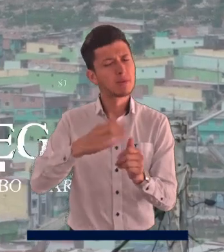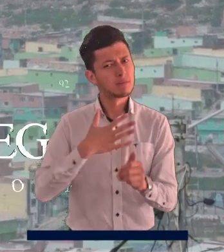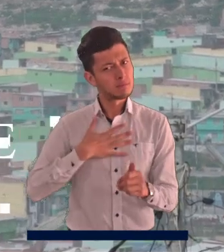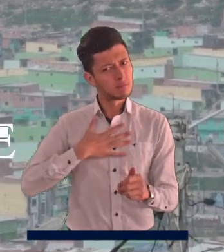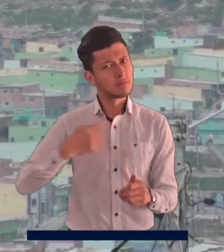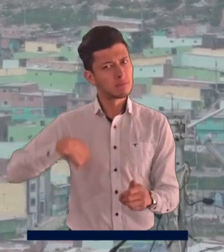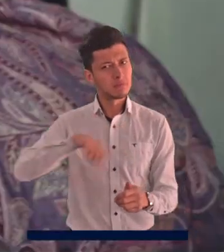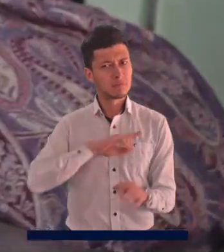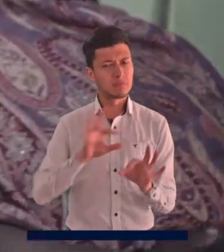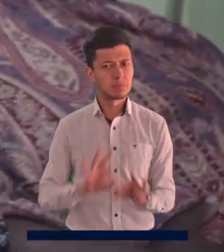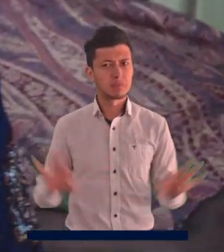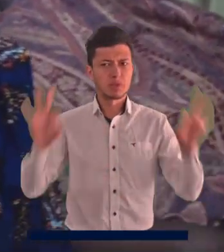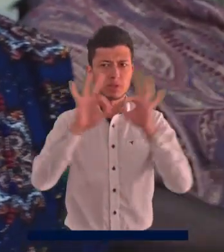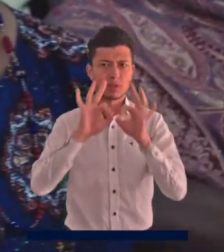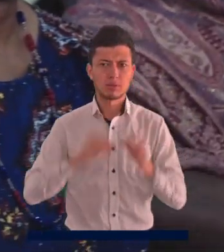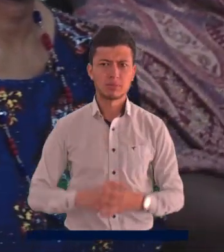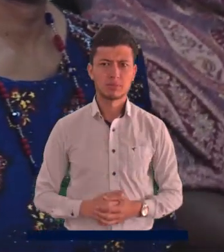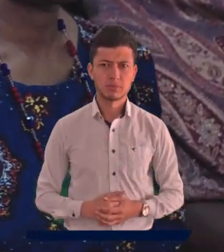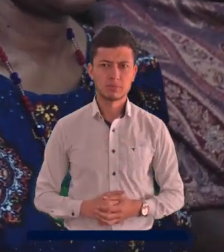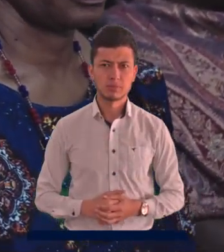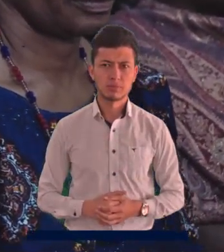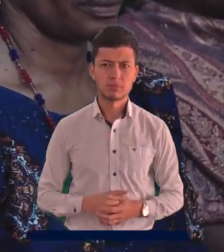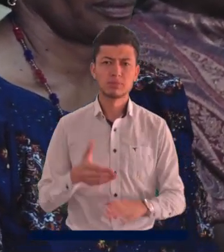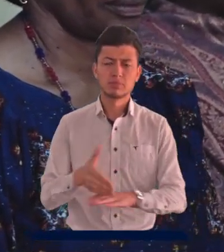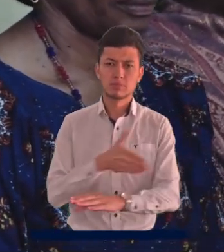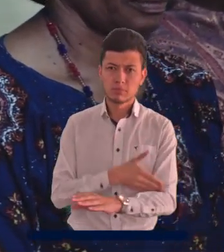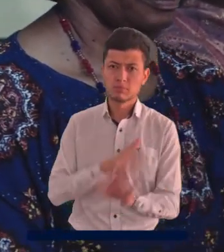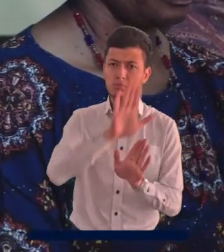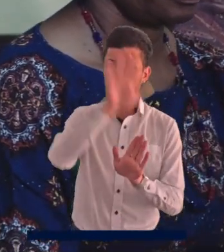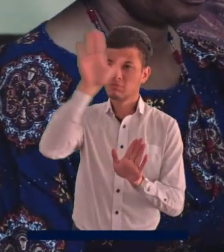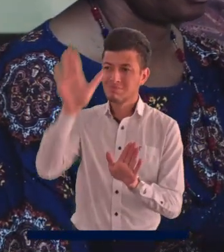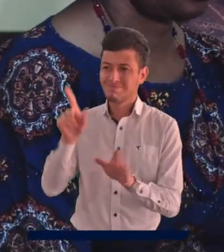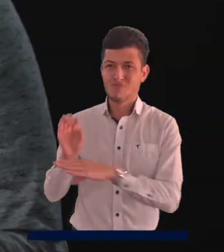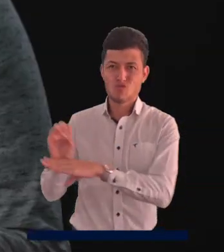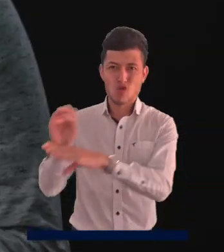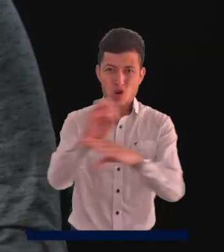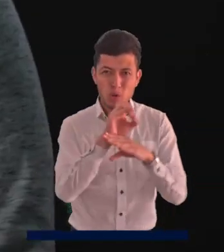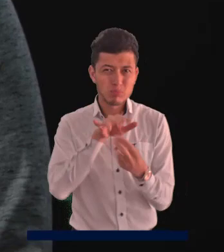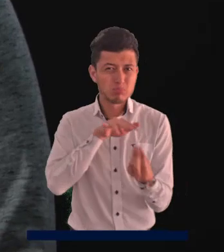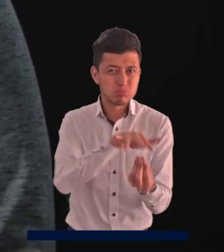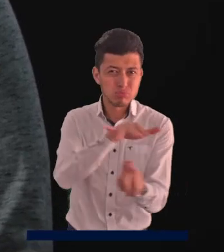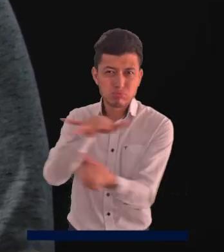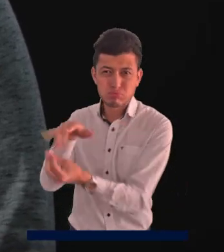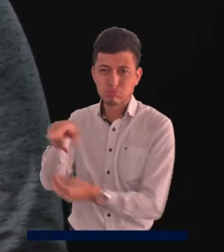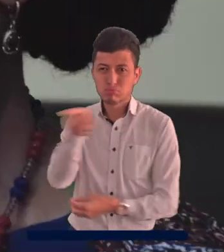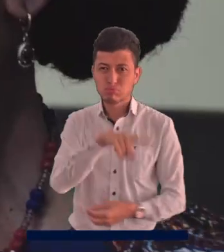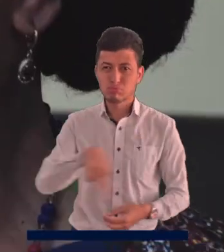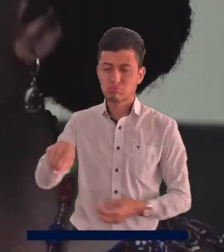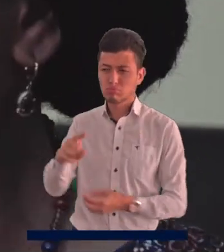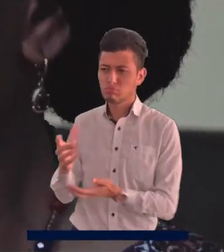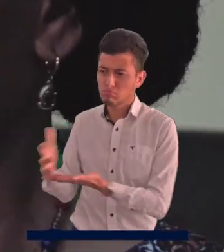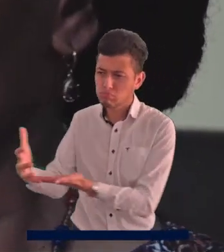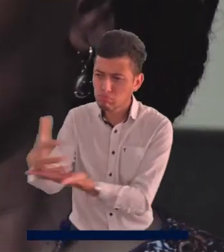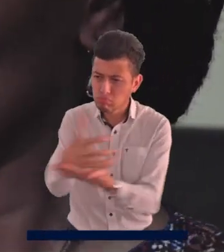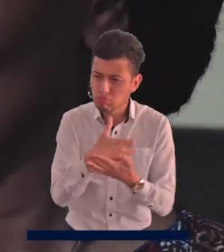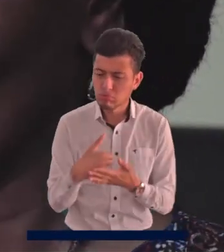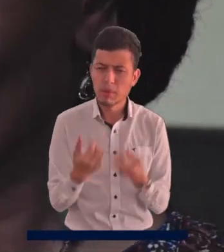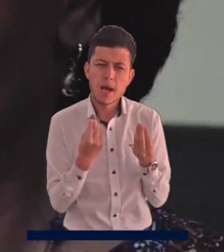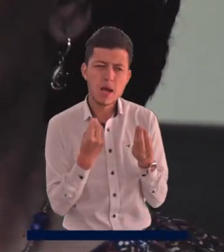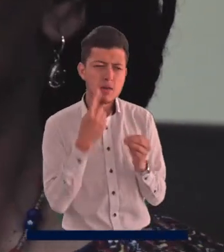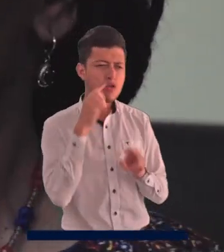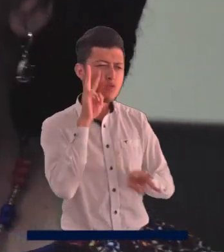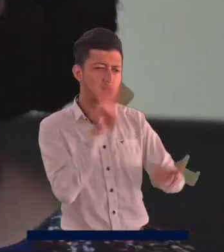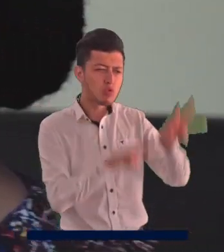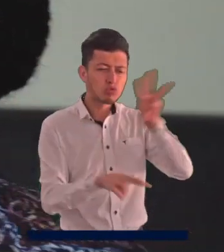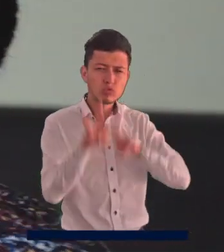es muy importante. Nosotros recorrimos el país para hablar con víctimas y con organizaciones sobre para qué el museo y